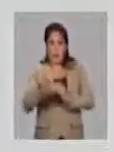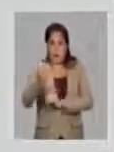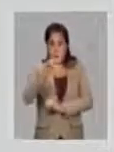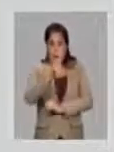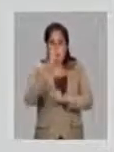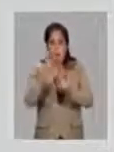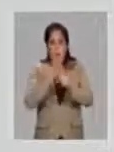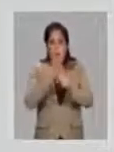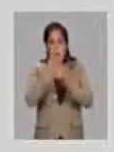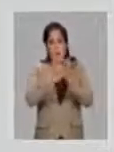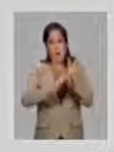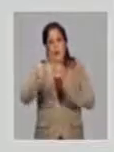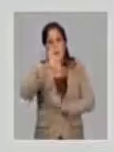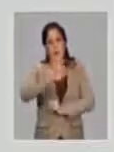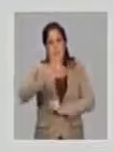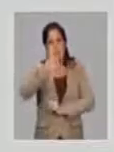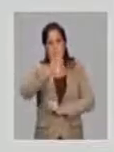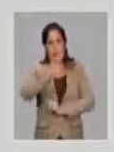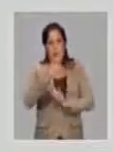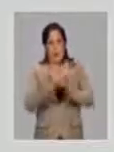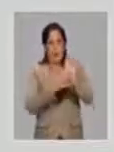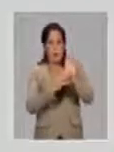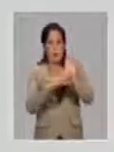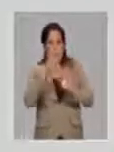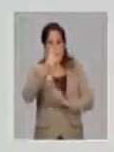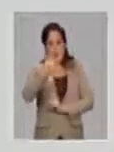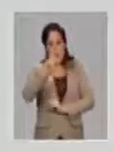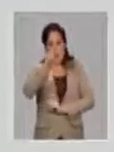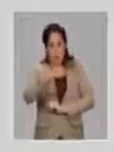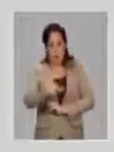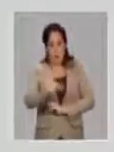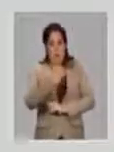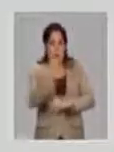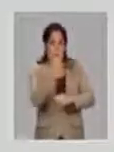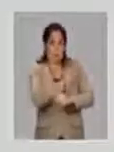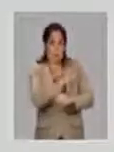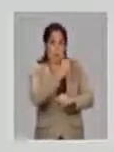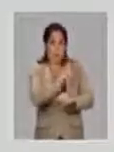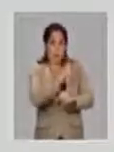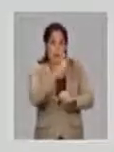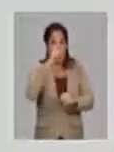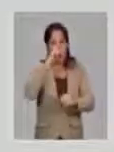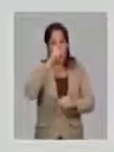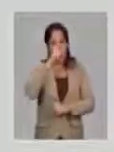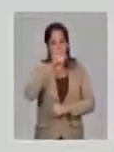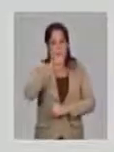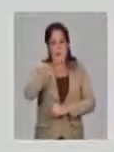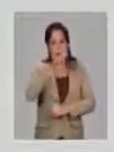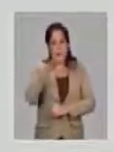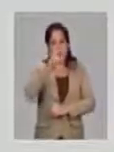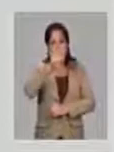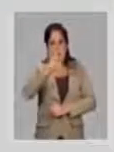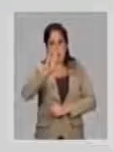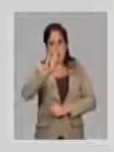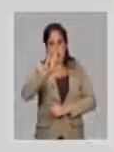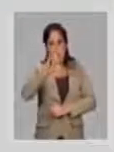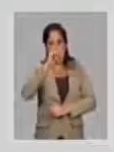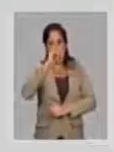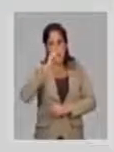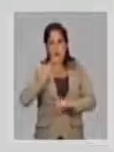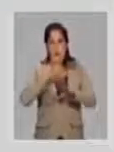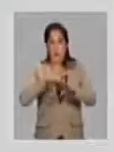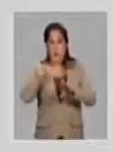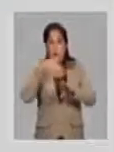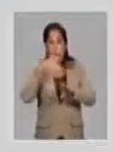fase 1 comenzó en el mes de octubre, como decíamos, con una muestra de 40 sujetos de edad entre 19 y 59